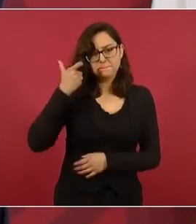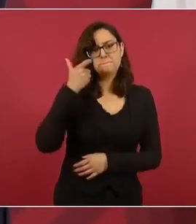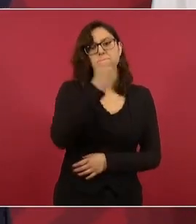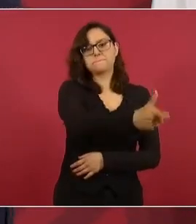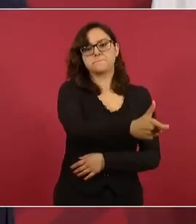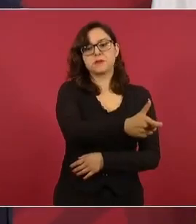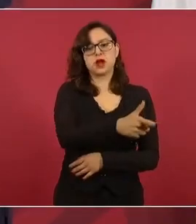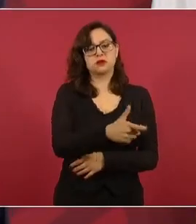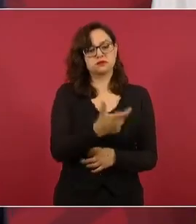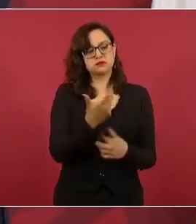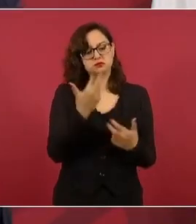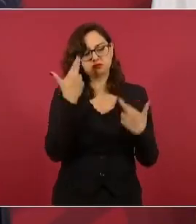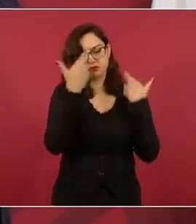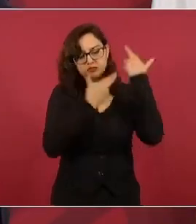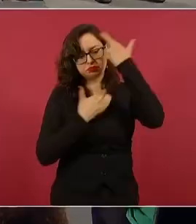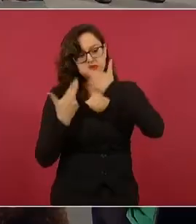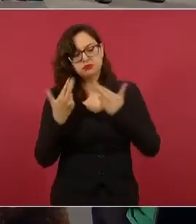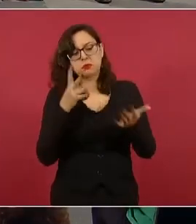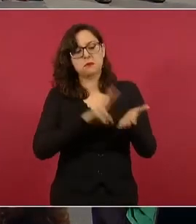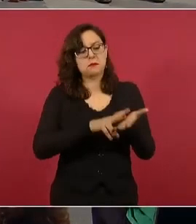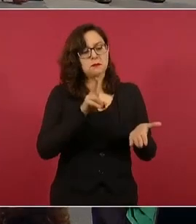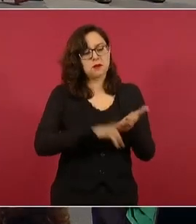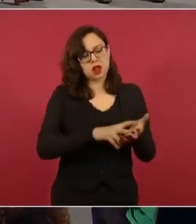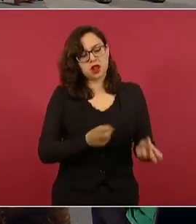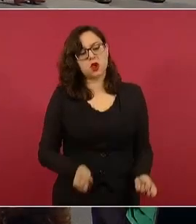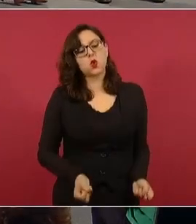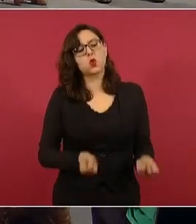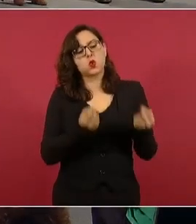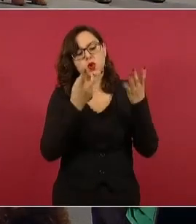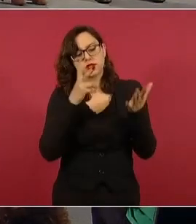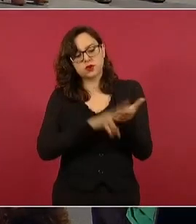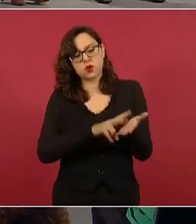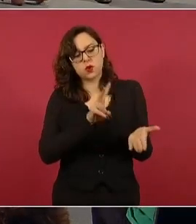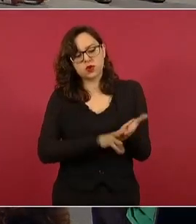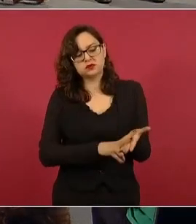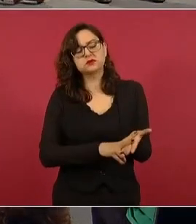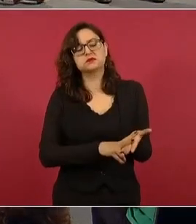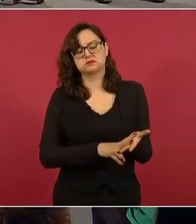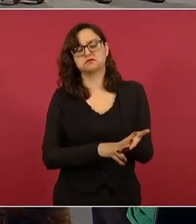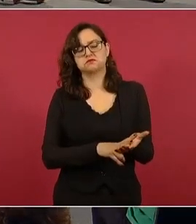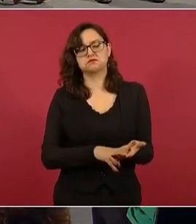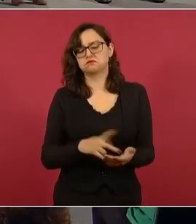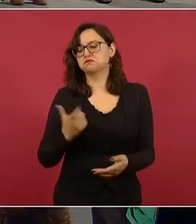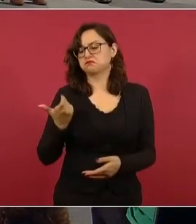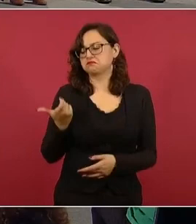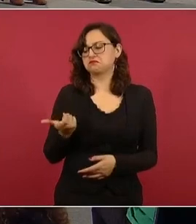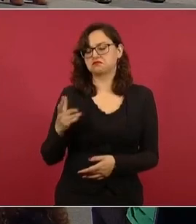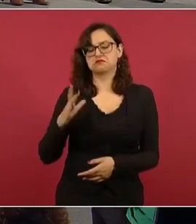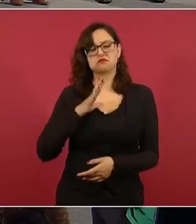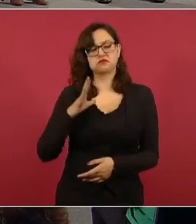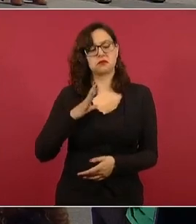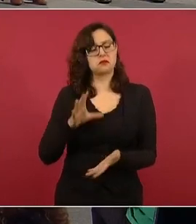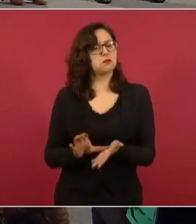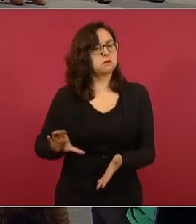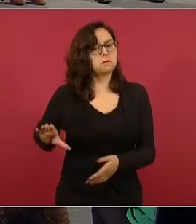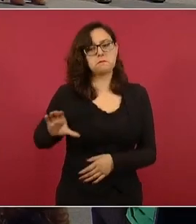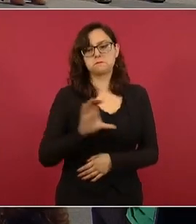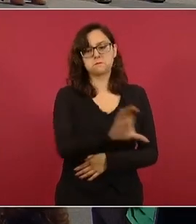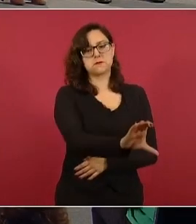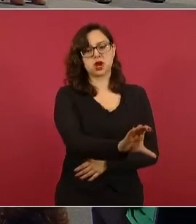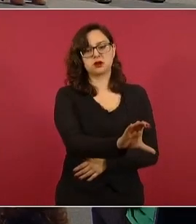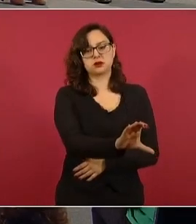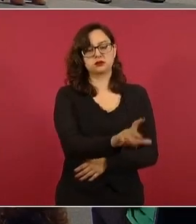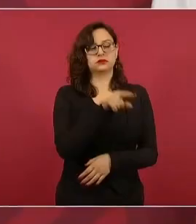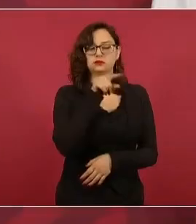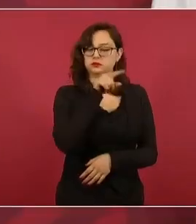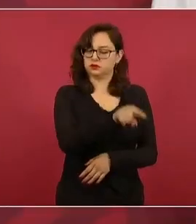Hacemos un avalúo de cuánto cuesta y tenemos recursos para